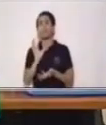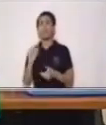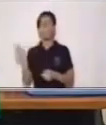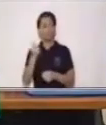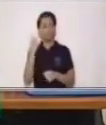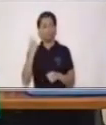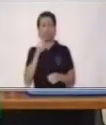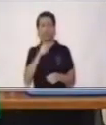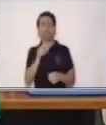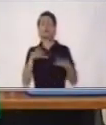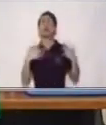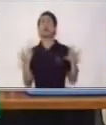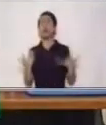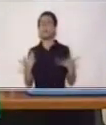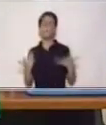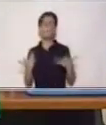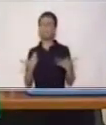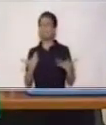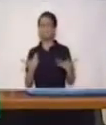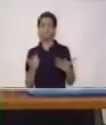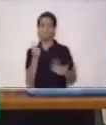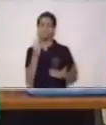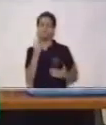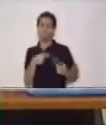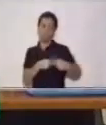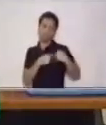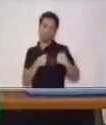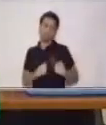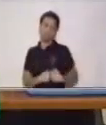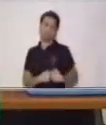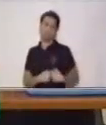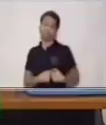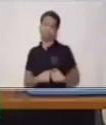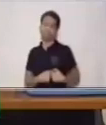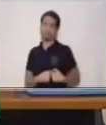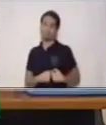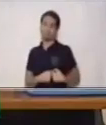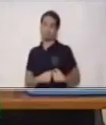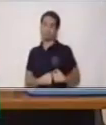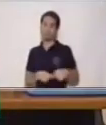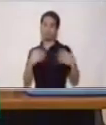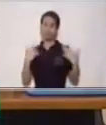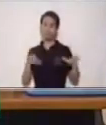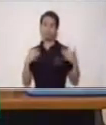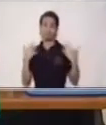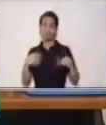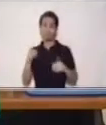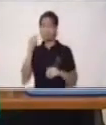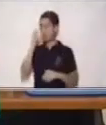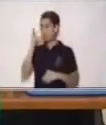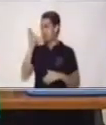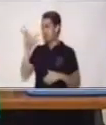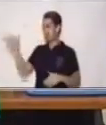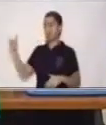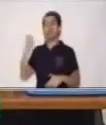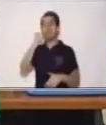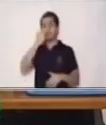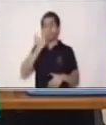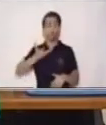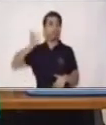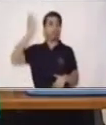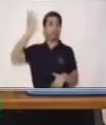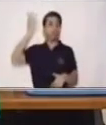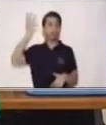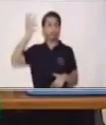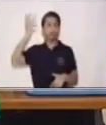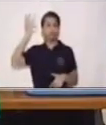esto será en vano, le falta el corazón. El caso es que Pinocho estaba grave y